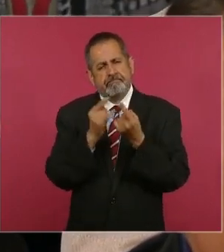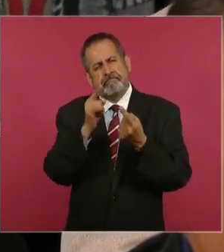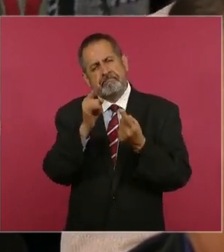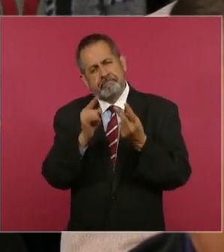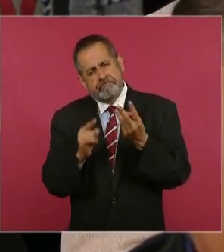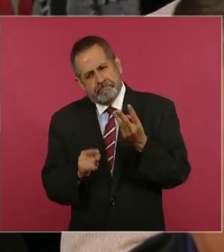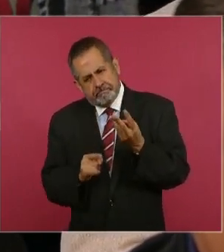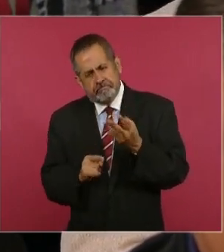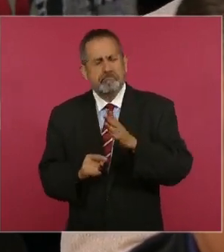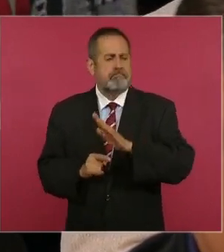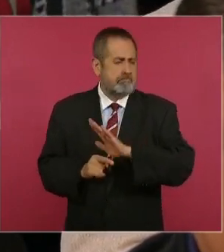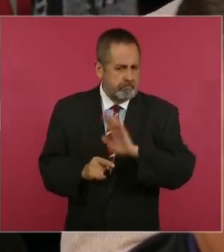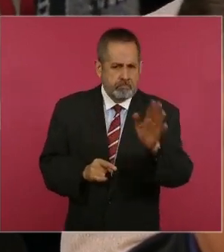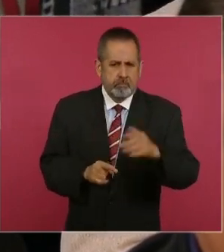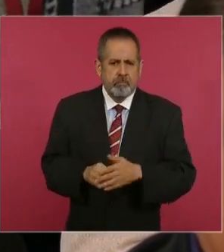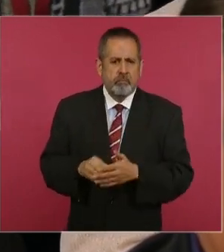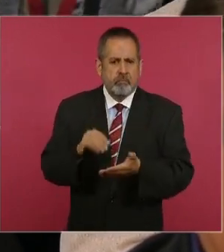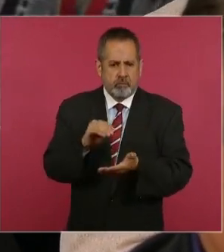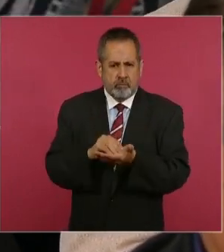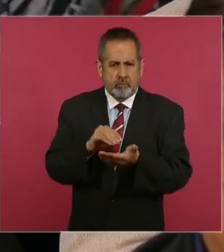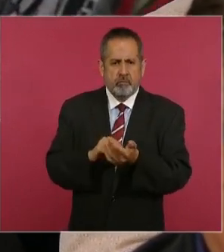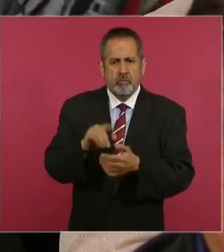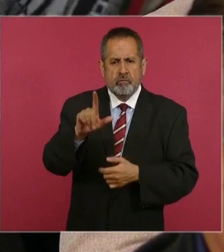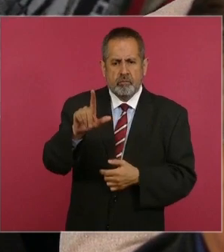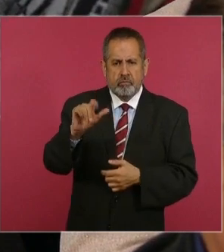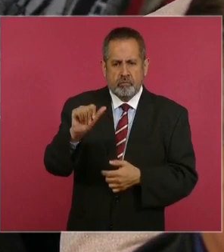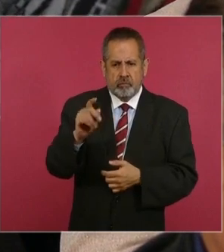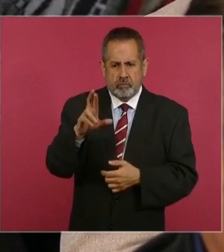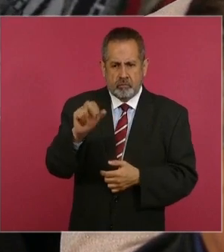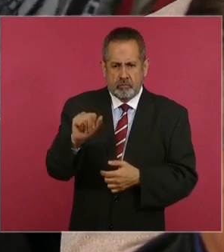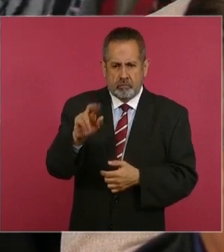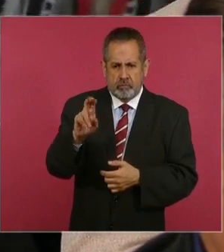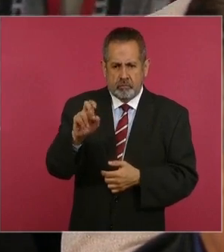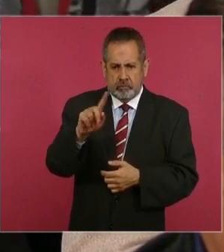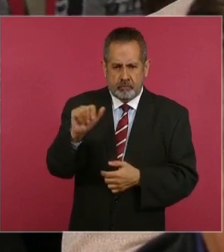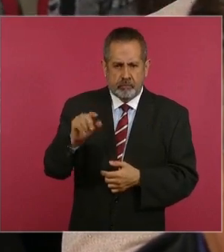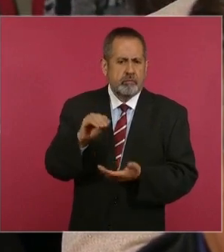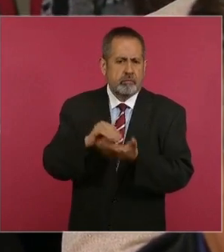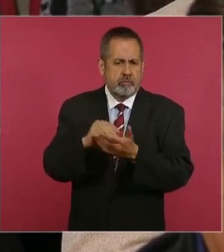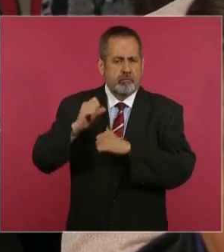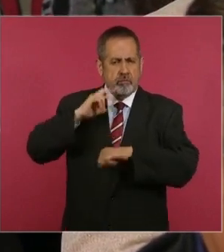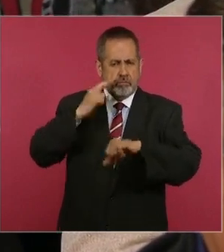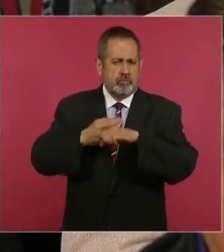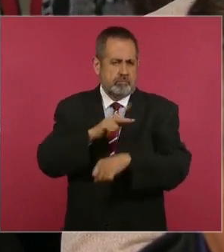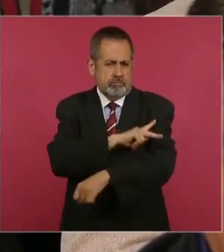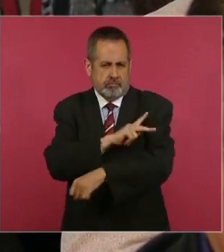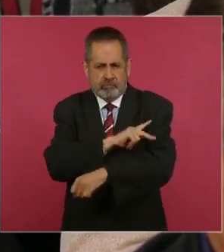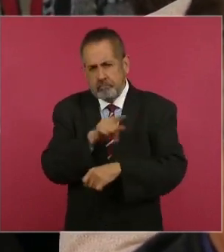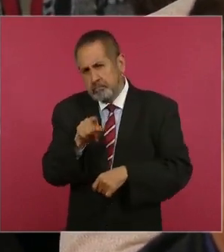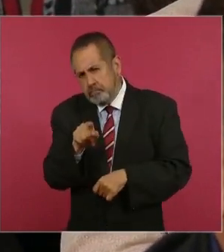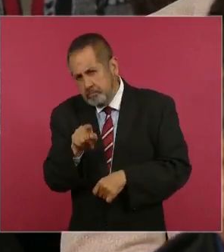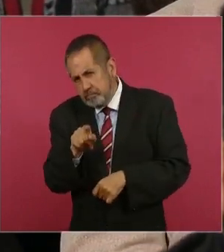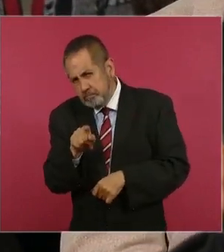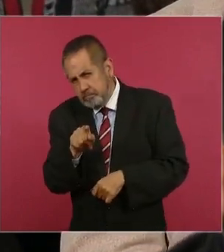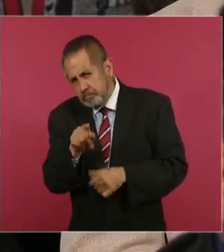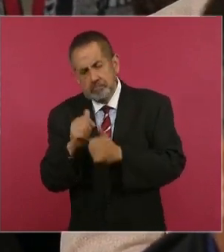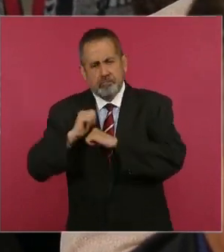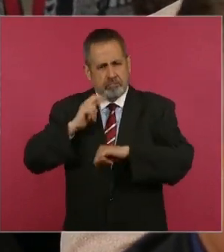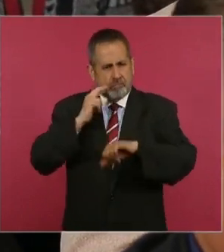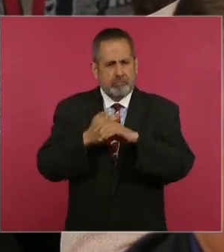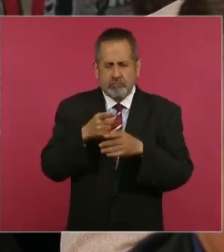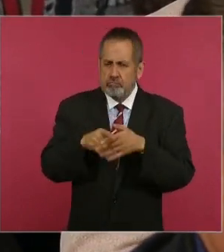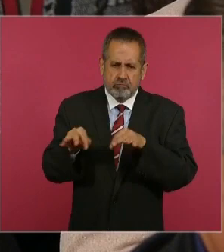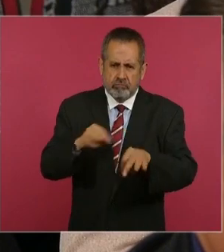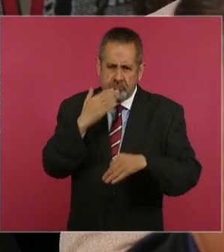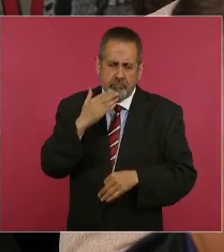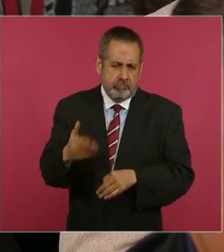contando se mantiene Laura Velázquez como titular de de Protección Civil usted por lo que estoy escuchando ve bien su